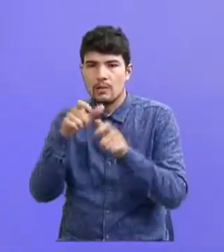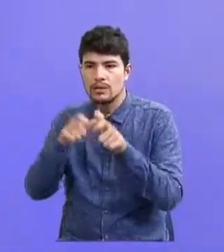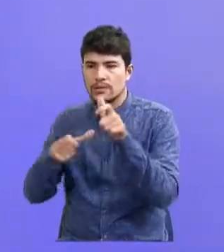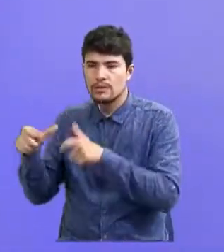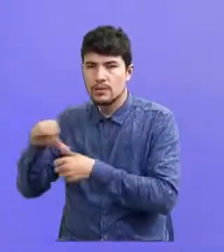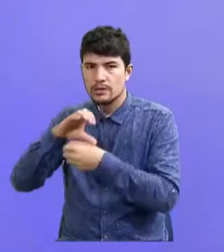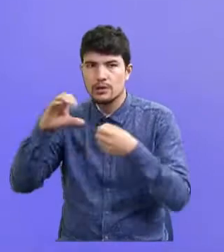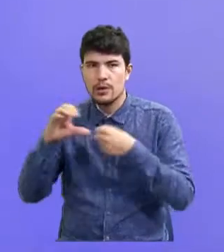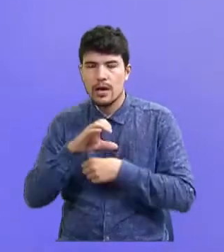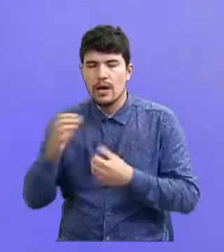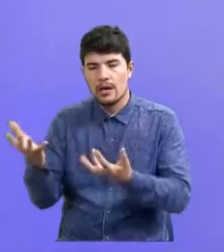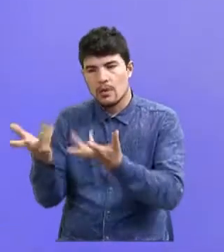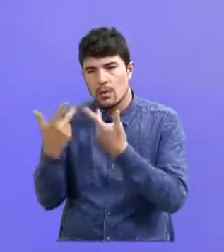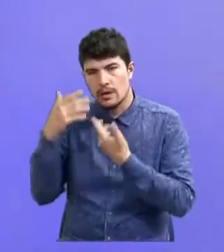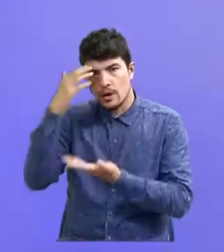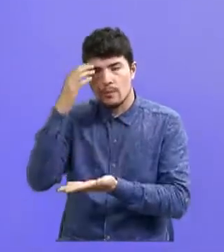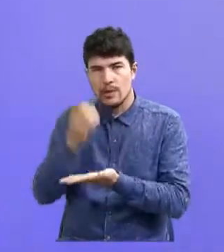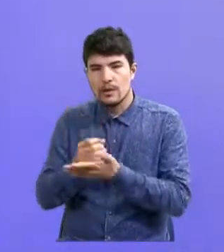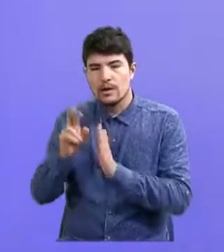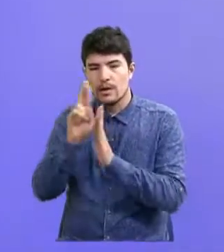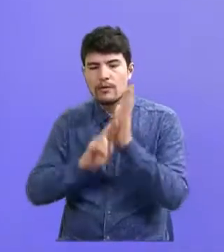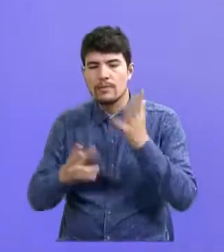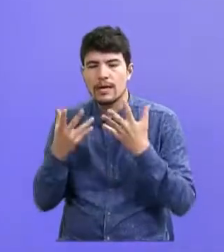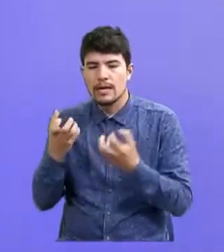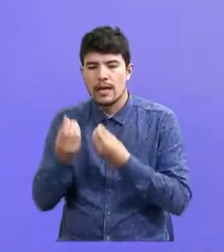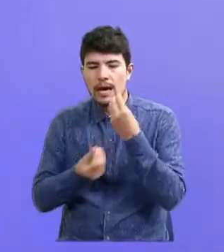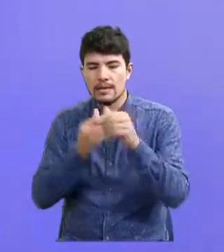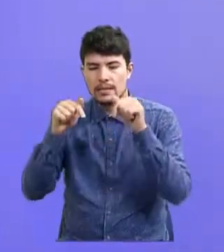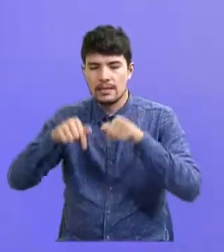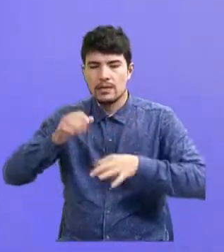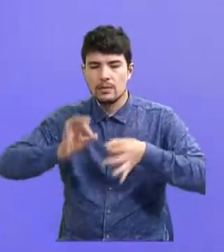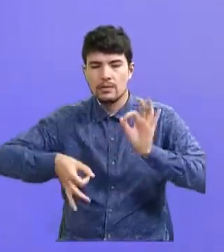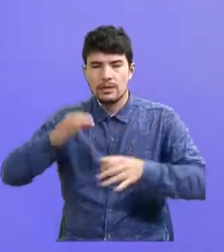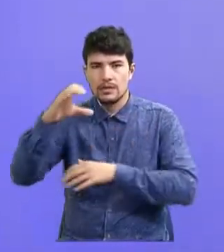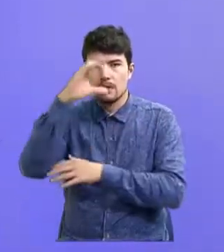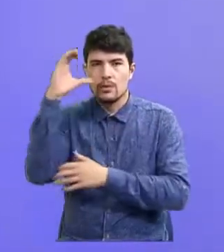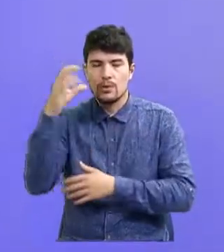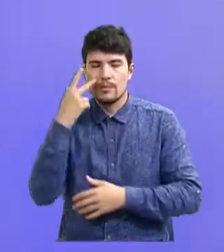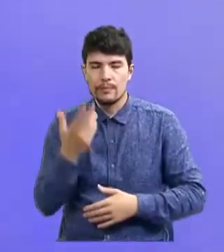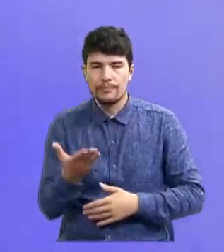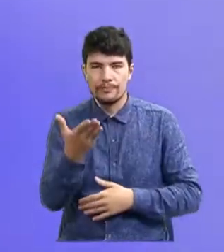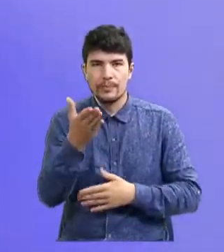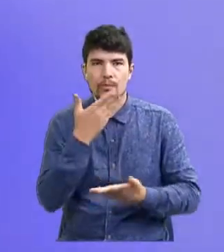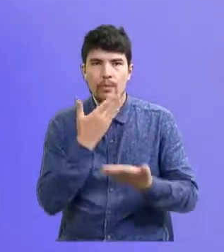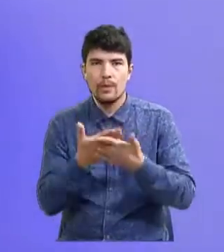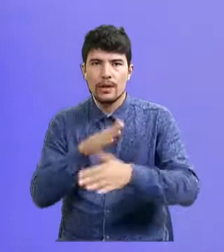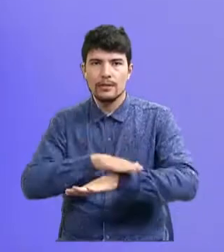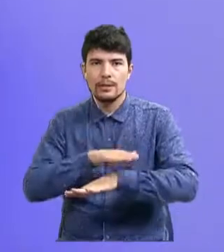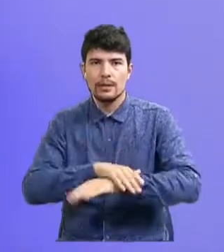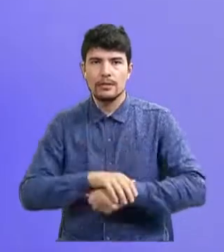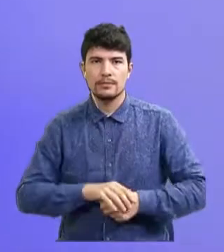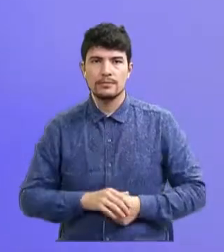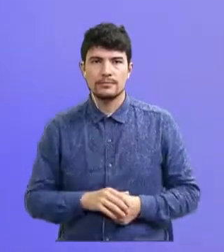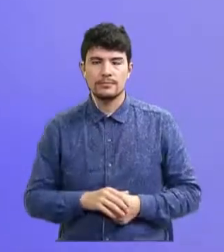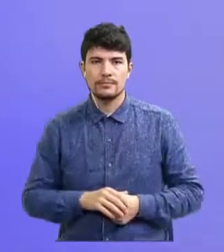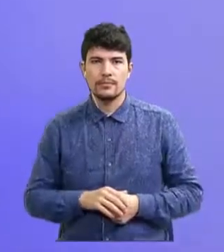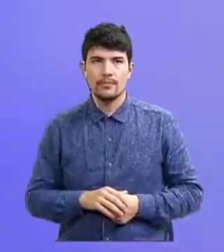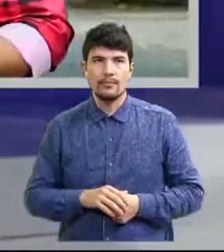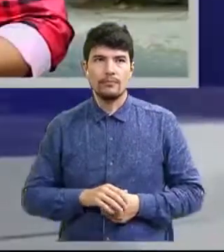fue lo que le comentaron sobre la reforma que se quiere hacer a la justicia de nuestro país. Adelante, Samir, muy buenas tardes.